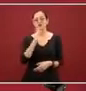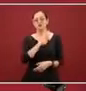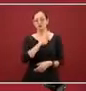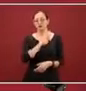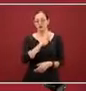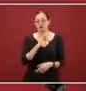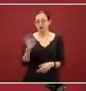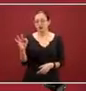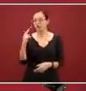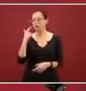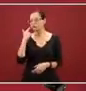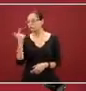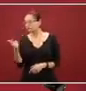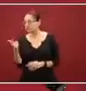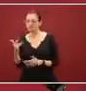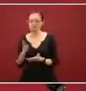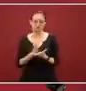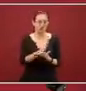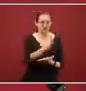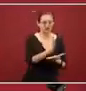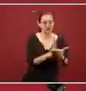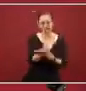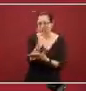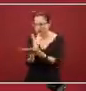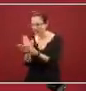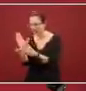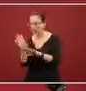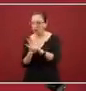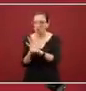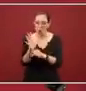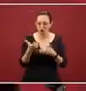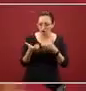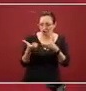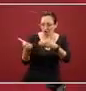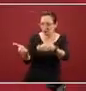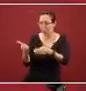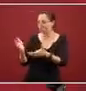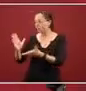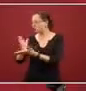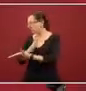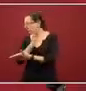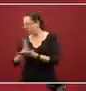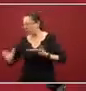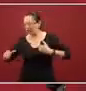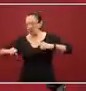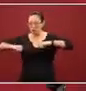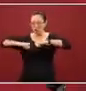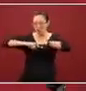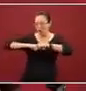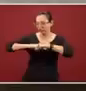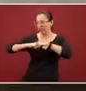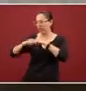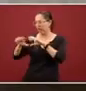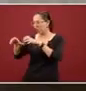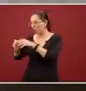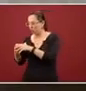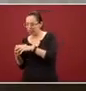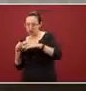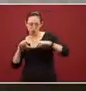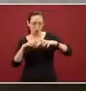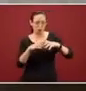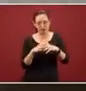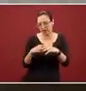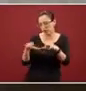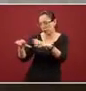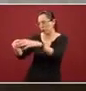cuáles son las rutas de acceso, las rutas de desplazamiento, las separaciones físicas que existen entre los distintos